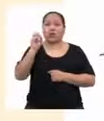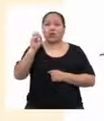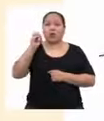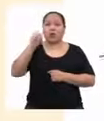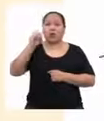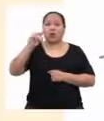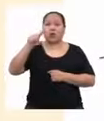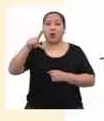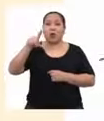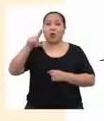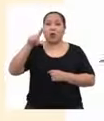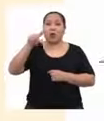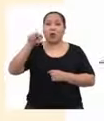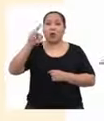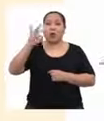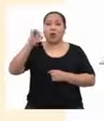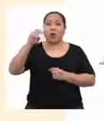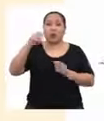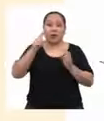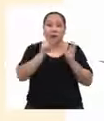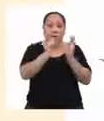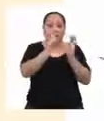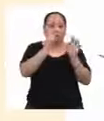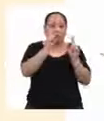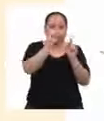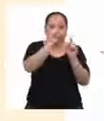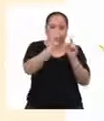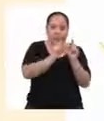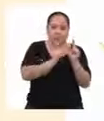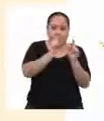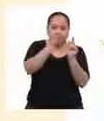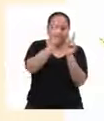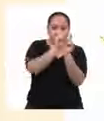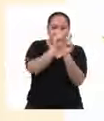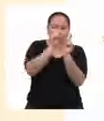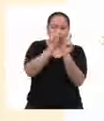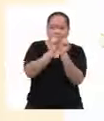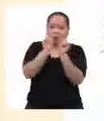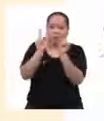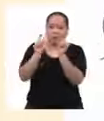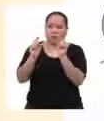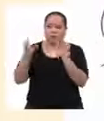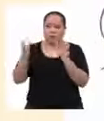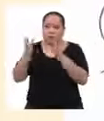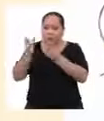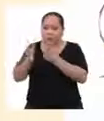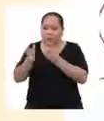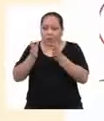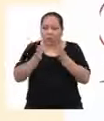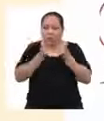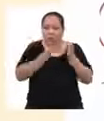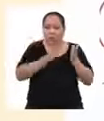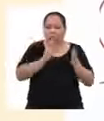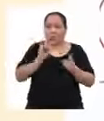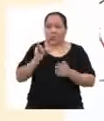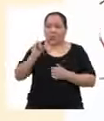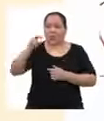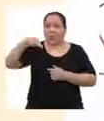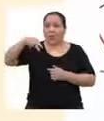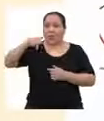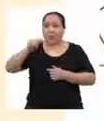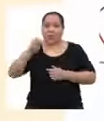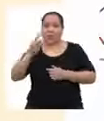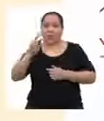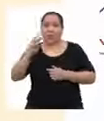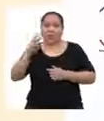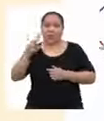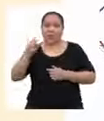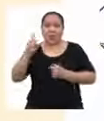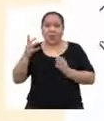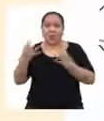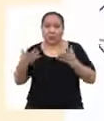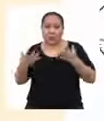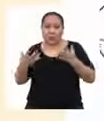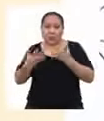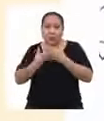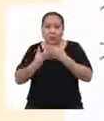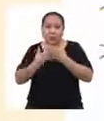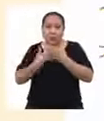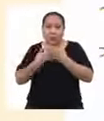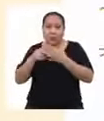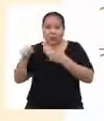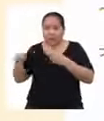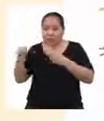y ubicación coinciden con los intervalos de la distribución de frecuencias. Cada uno de los intervalos